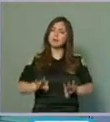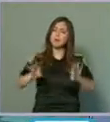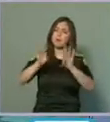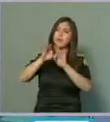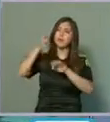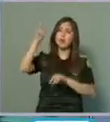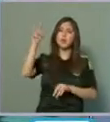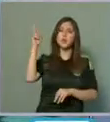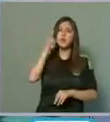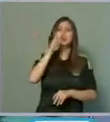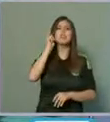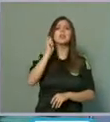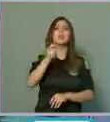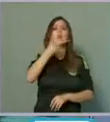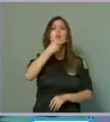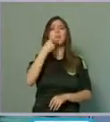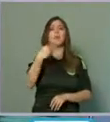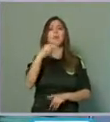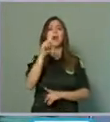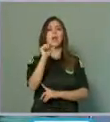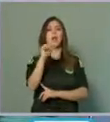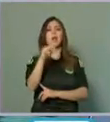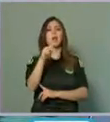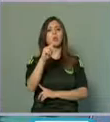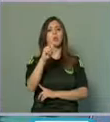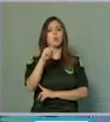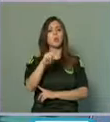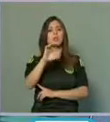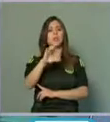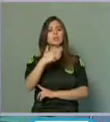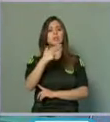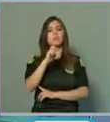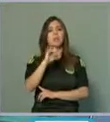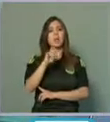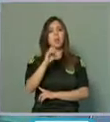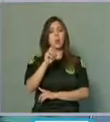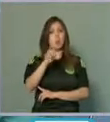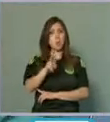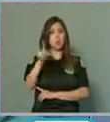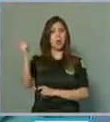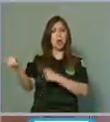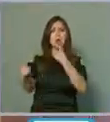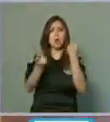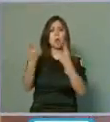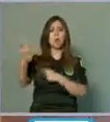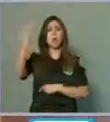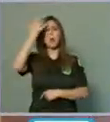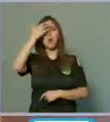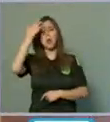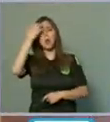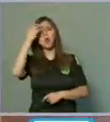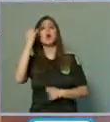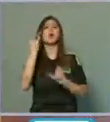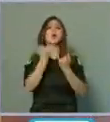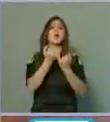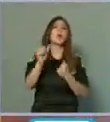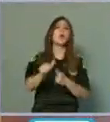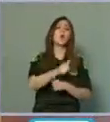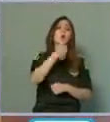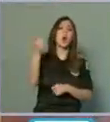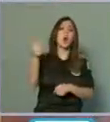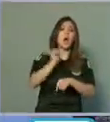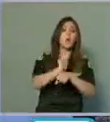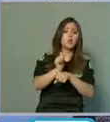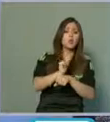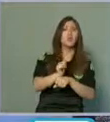Anton Chejov, conocido por muchos especialistas, pero también por muchos, por ejemplo, actores que han representado algunas de sus